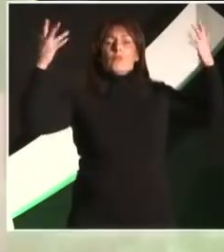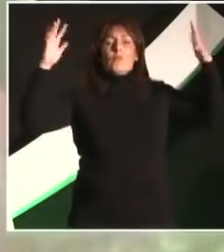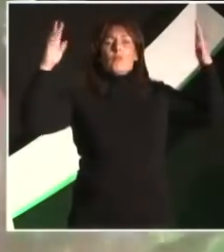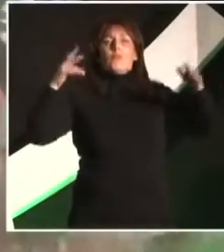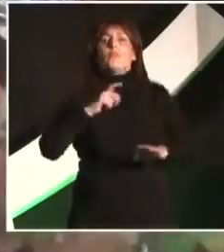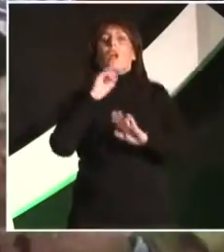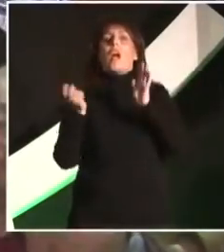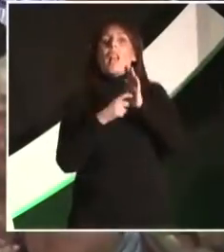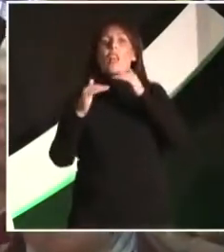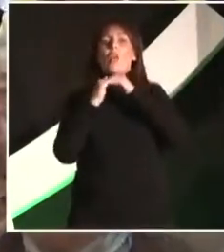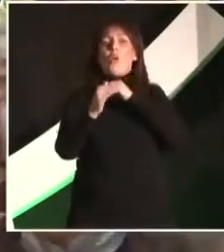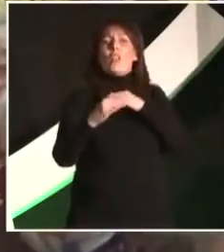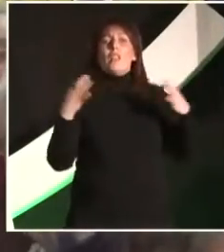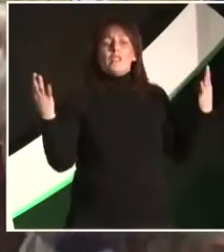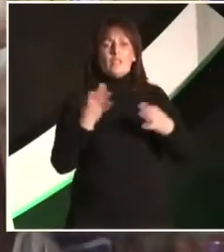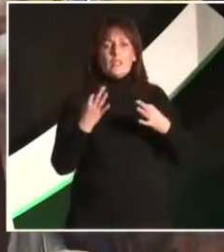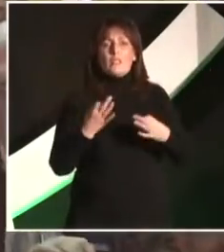Una ley de igualdad